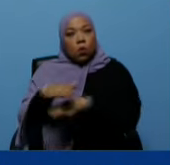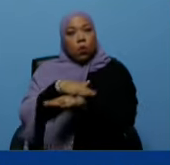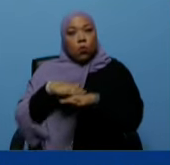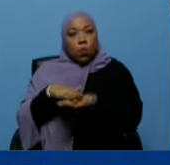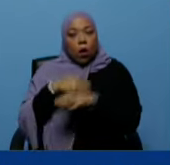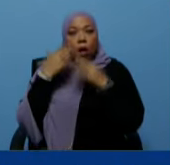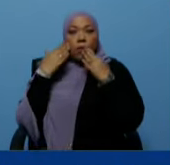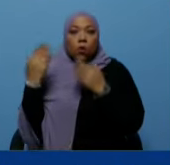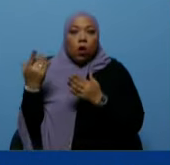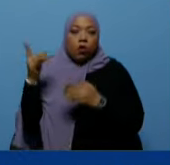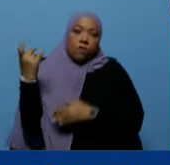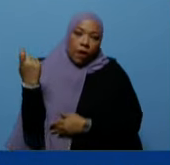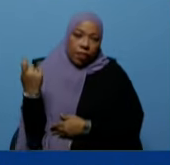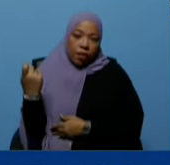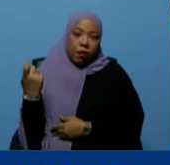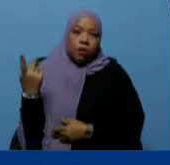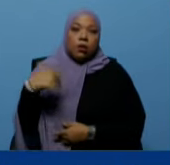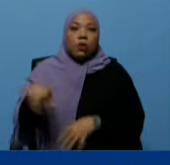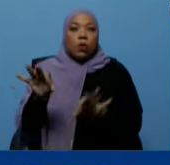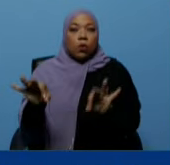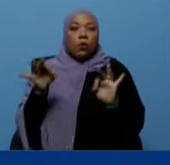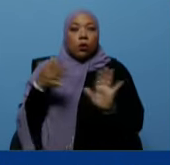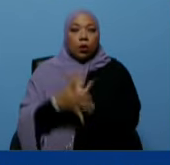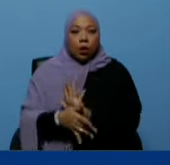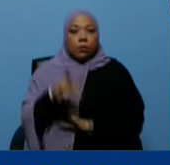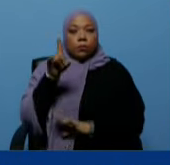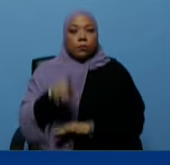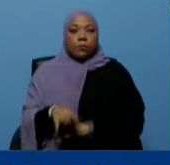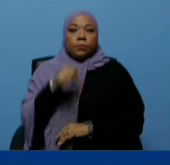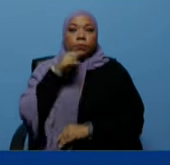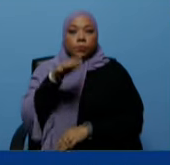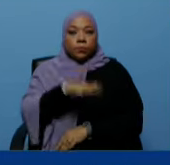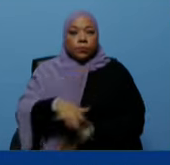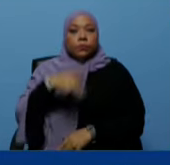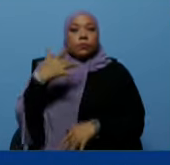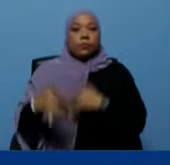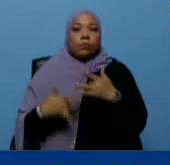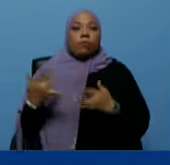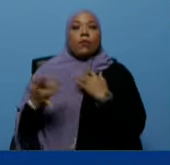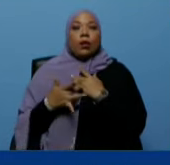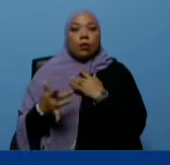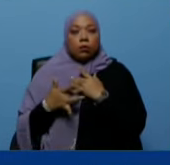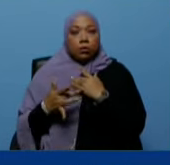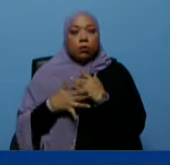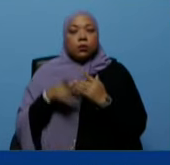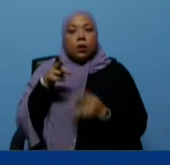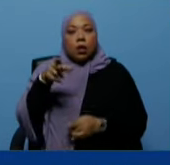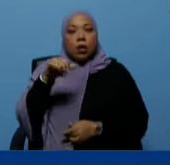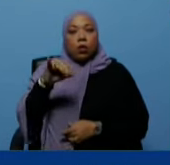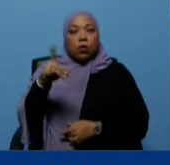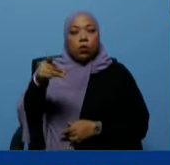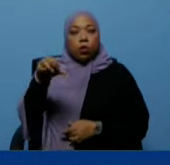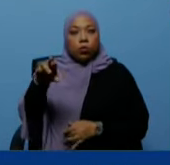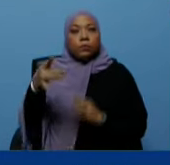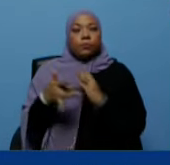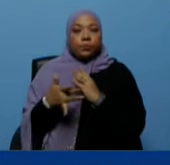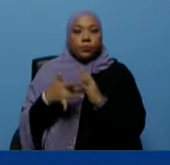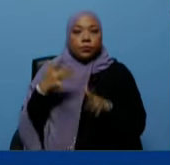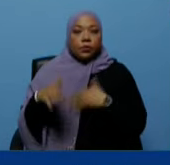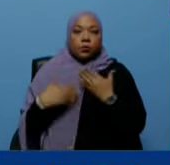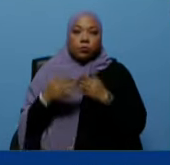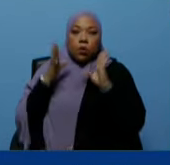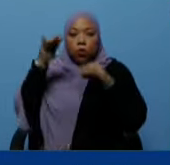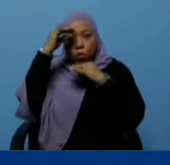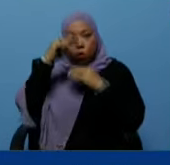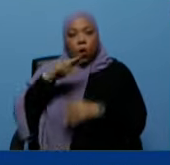mostré. Una sala especial, doctora Magali. Sí, la sala de Tiflotecnología es una sala especializada para